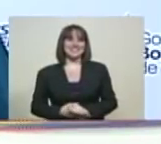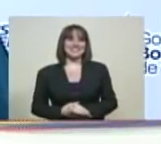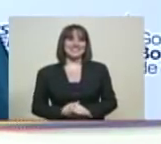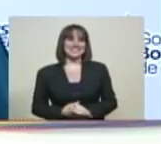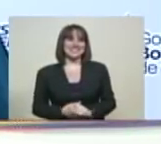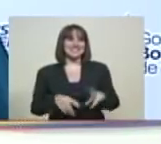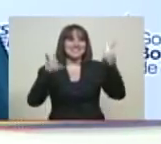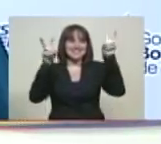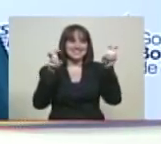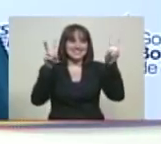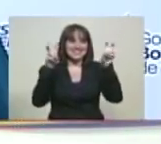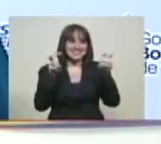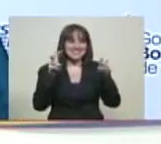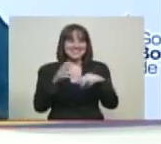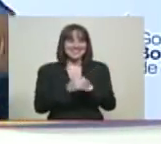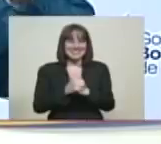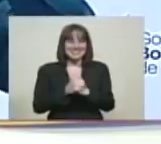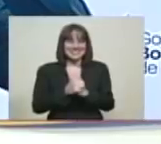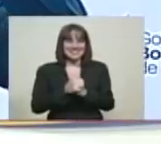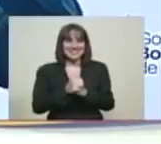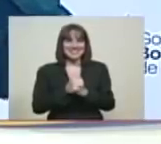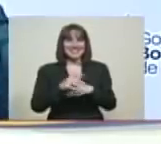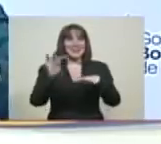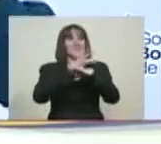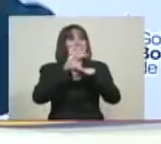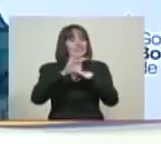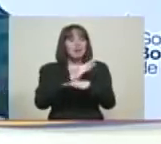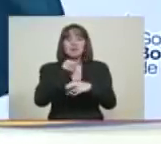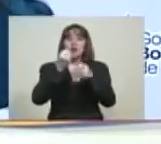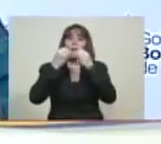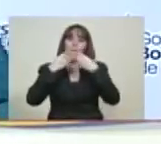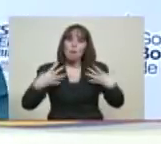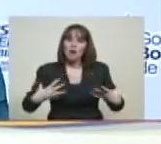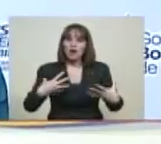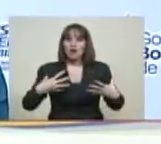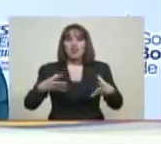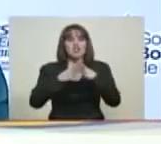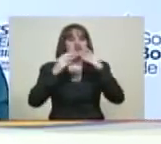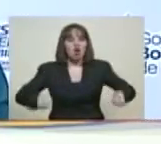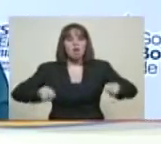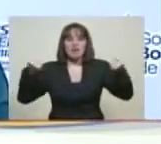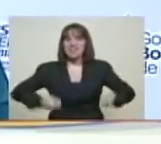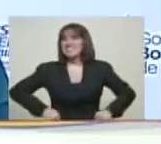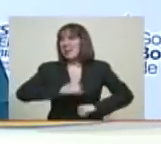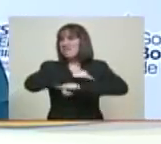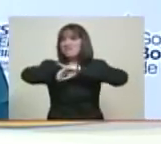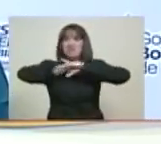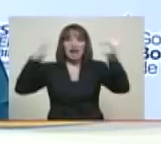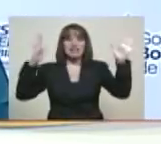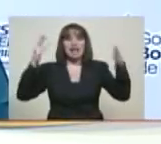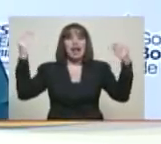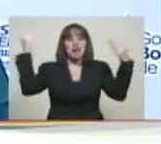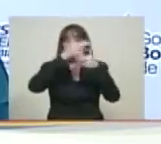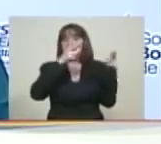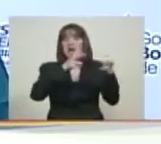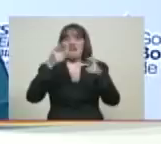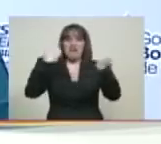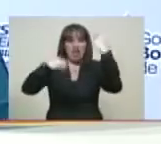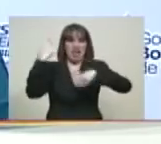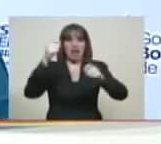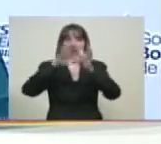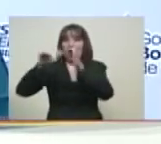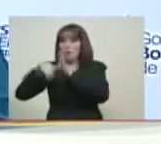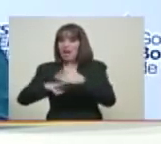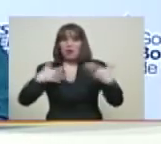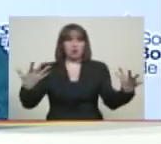un nuevo y mejor funcionamiento de todos los mercados municipales del país ya basta de tanta mafia ya basta de tanta